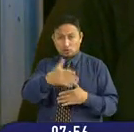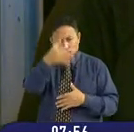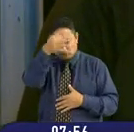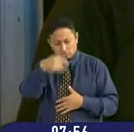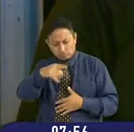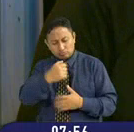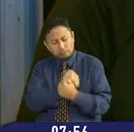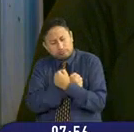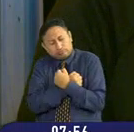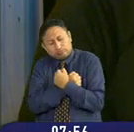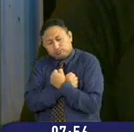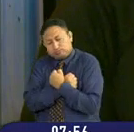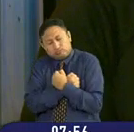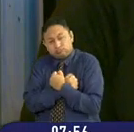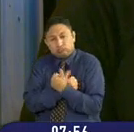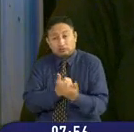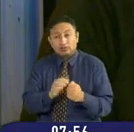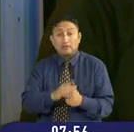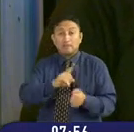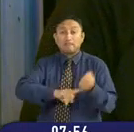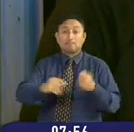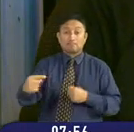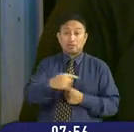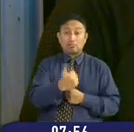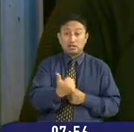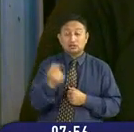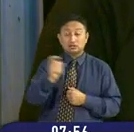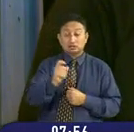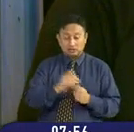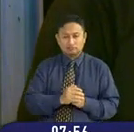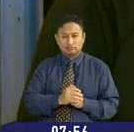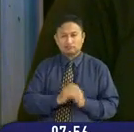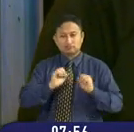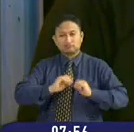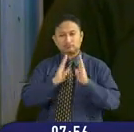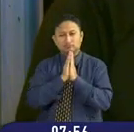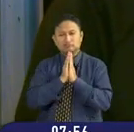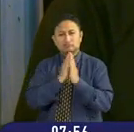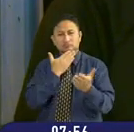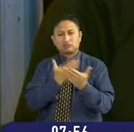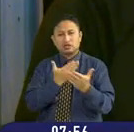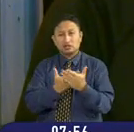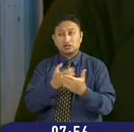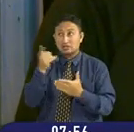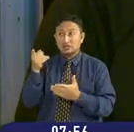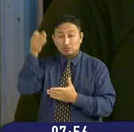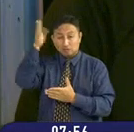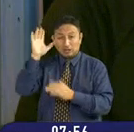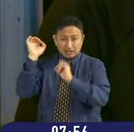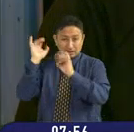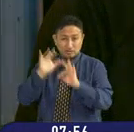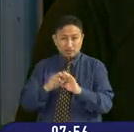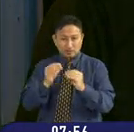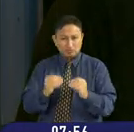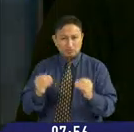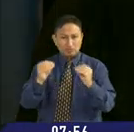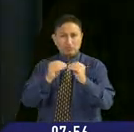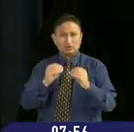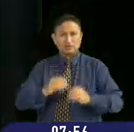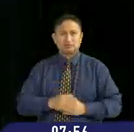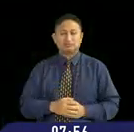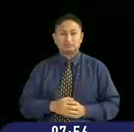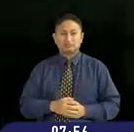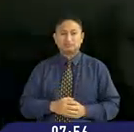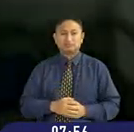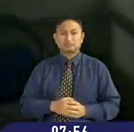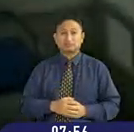de ayudarnos, ahora que mi hermana tanto lo necesita, que Dios les pague y Dios les multiplique de verdad ese pequeño grano de arena que puedan hacer